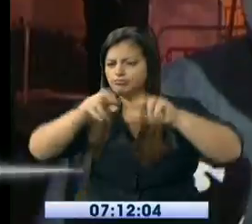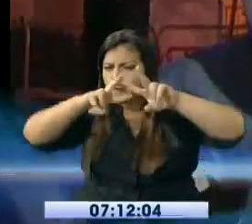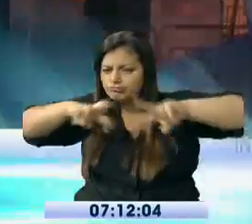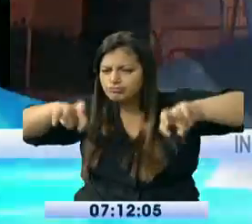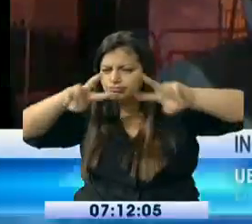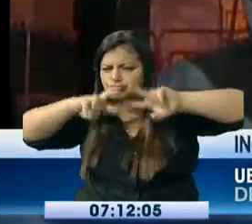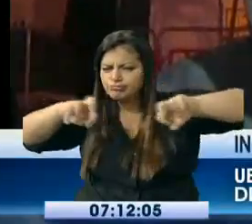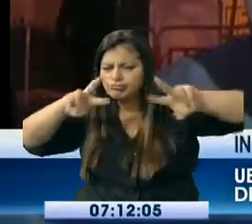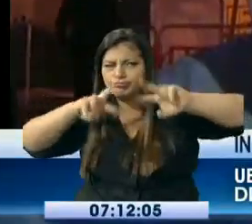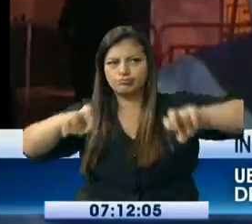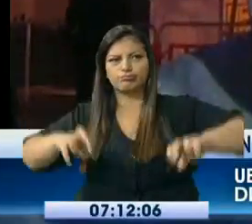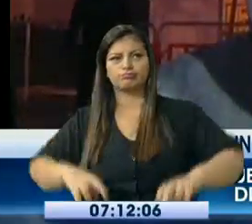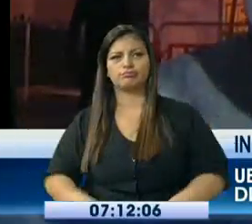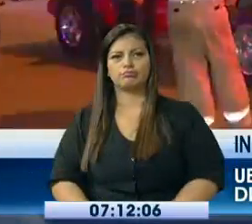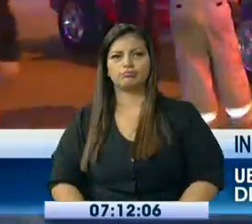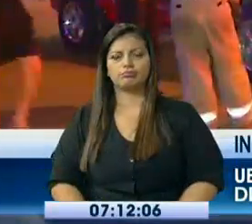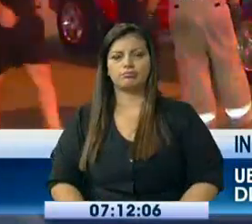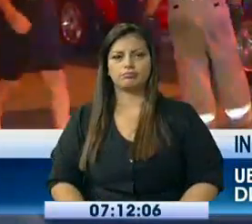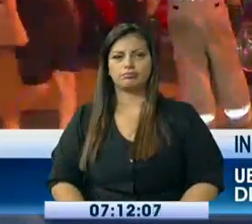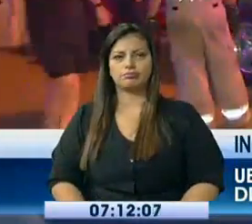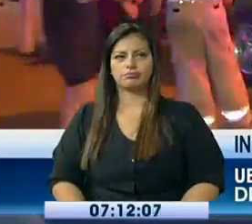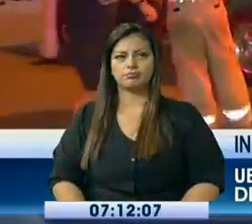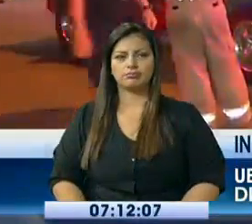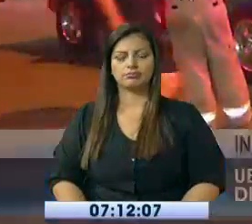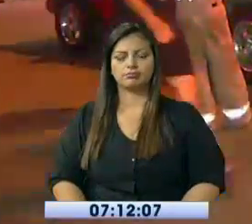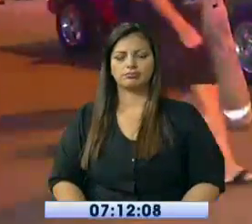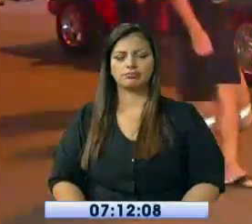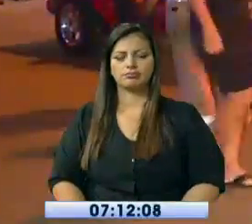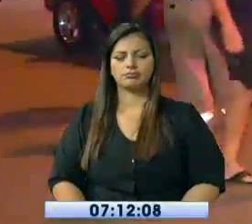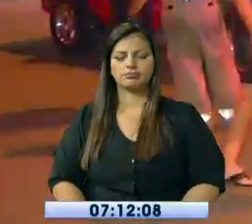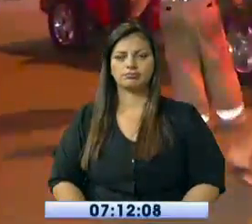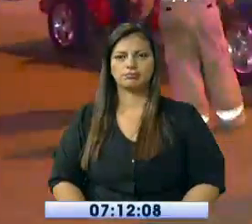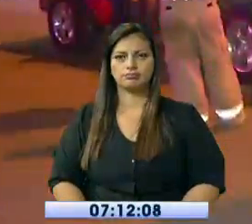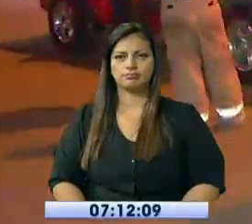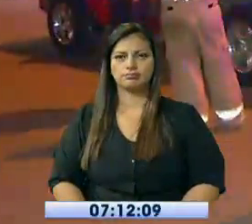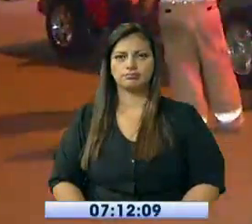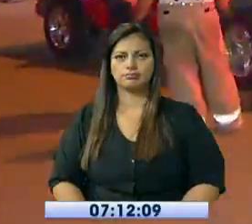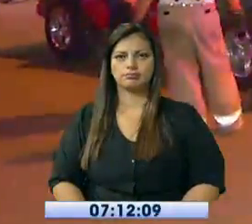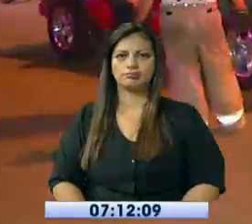novedad 10 minutos después. Informó Jorge Salazar.